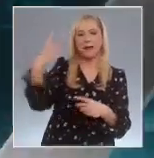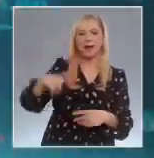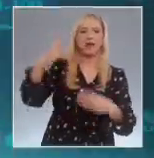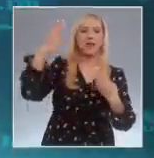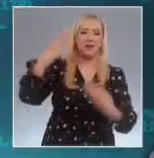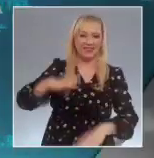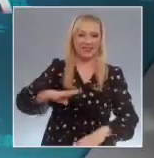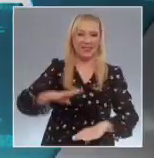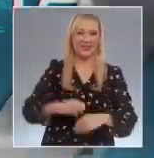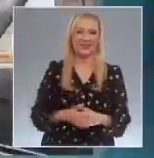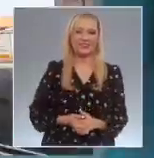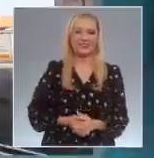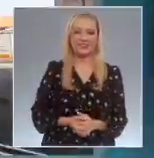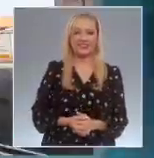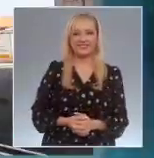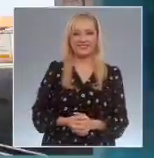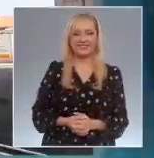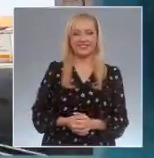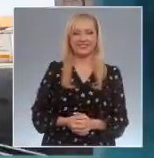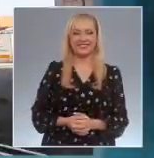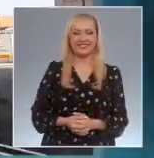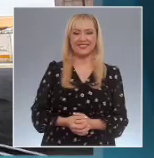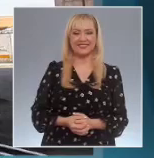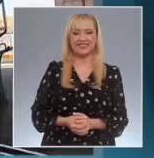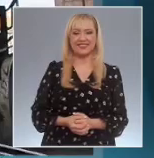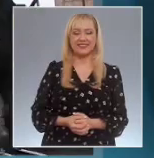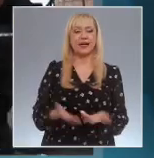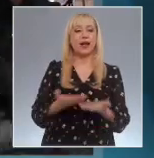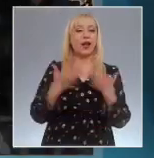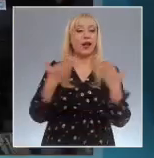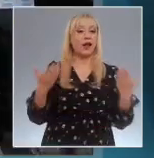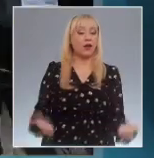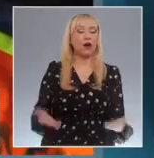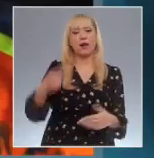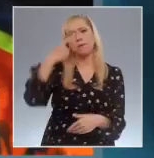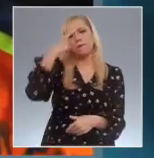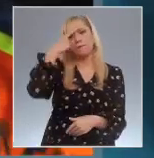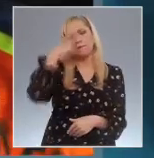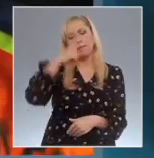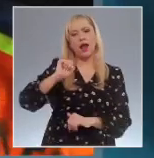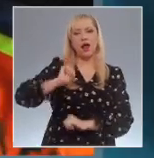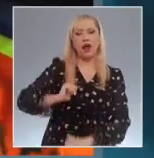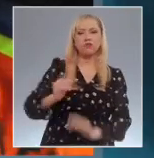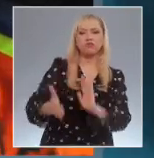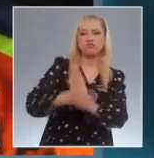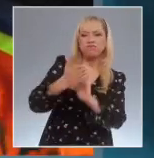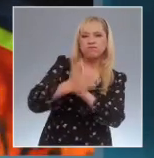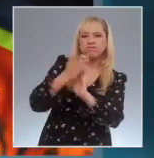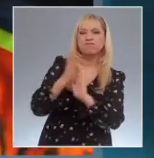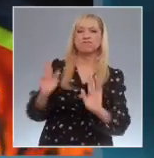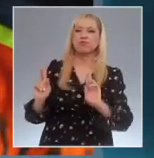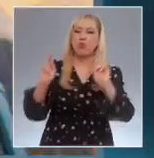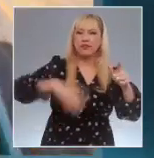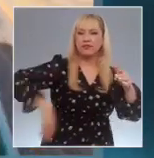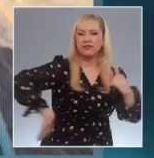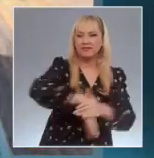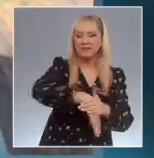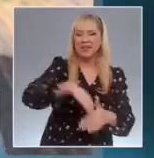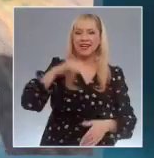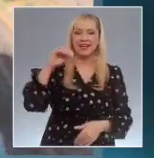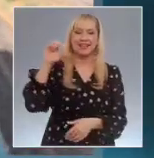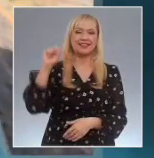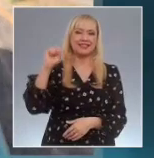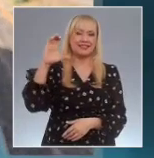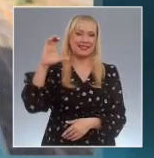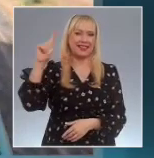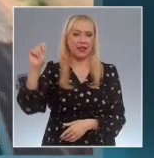México. La Secretaría de Infraestructura, Comunicaciones y Transportes solicitó a Ferromex continuar operando